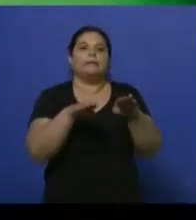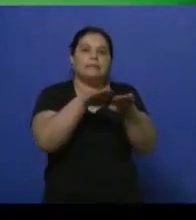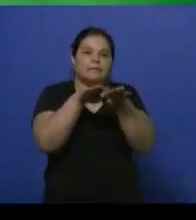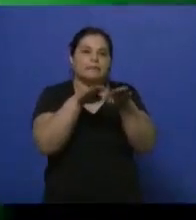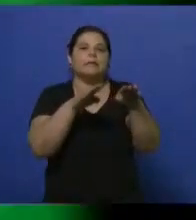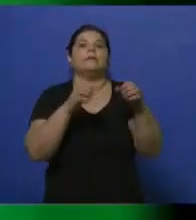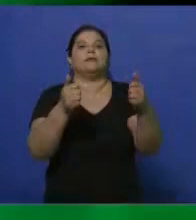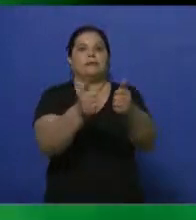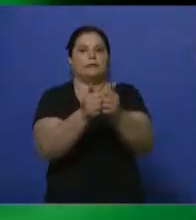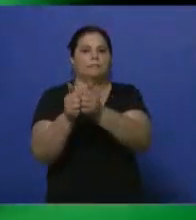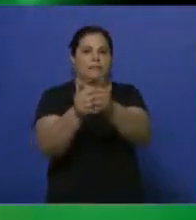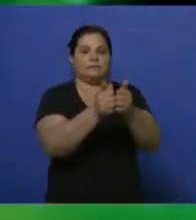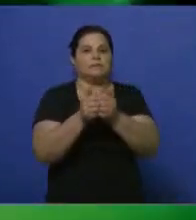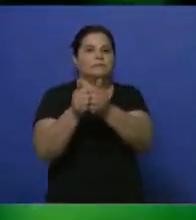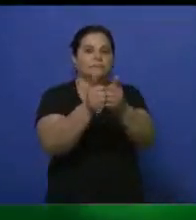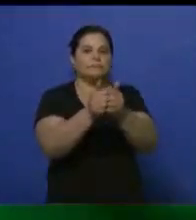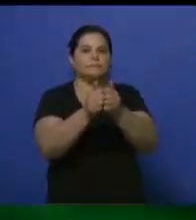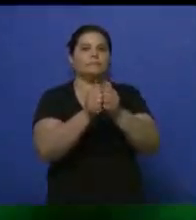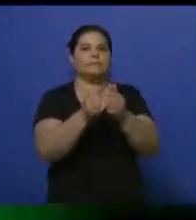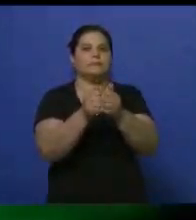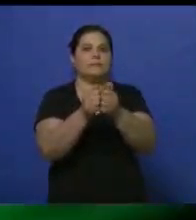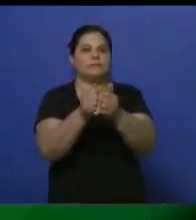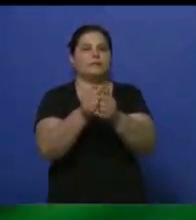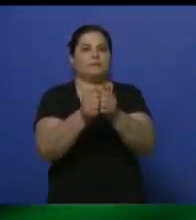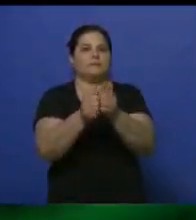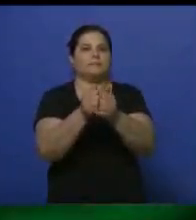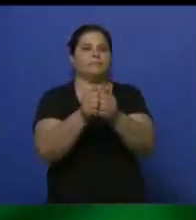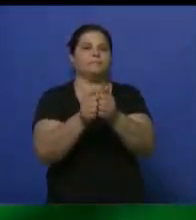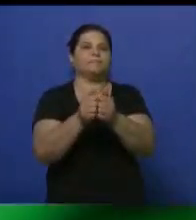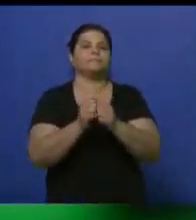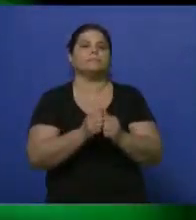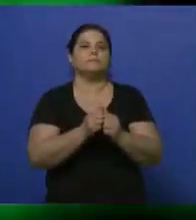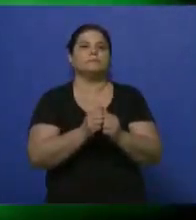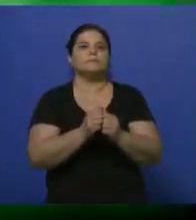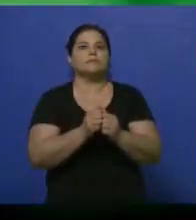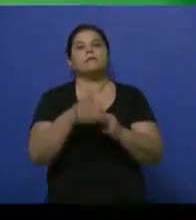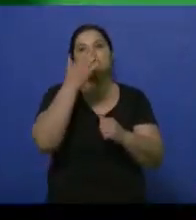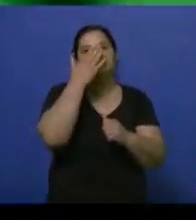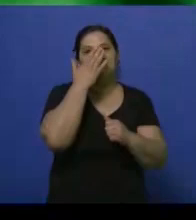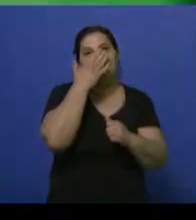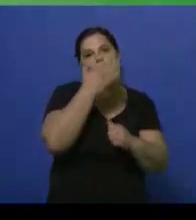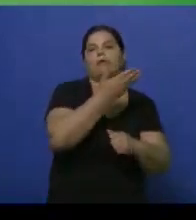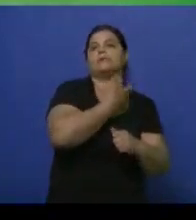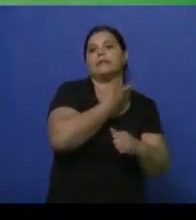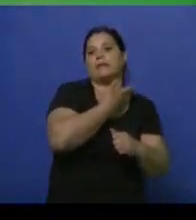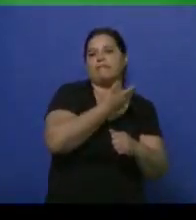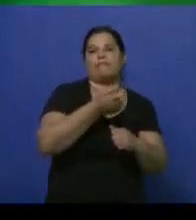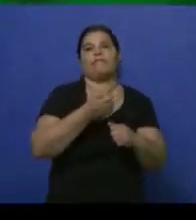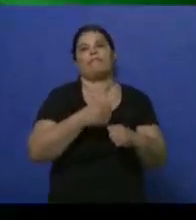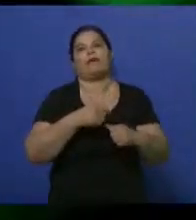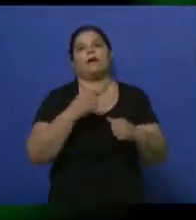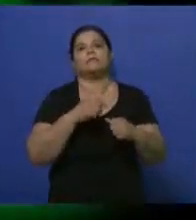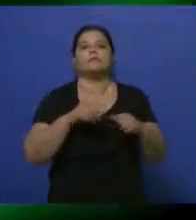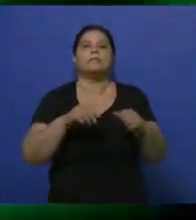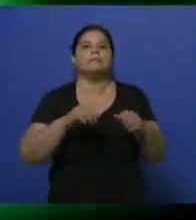a hacer comentarios, no solo aquí en Villa María, en Córdoba, en Santa Fe, en Entre Ríos, en relación a lo que está ocurriendo con